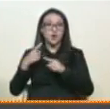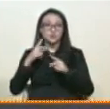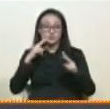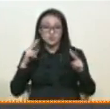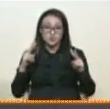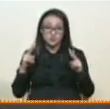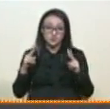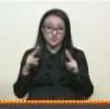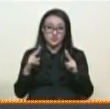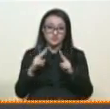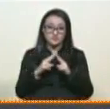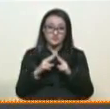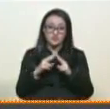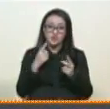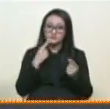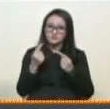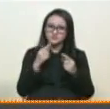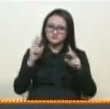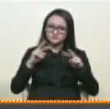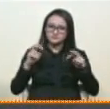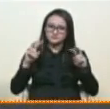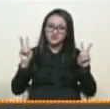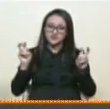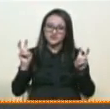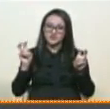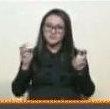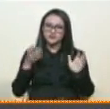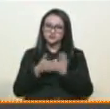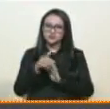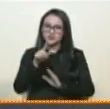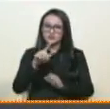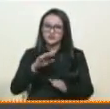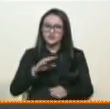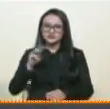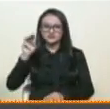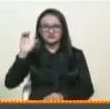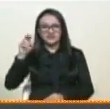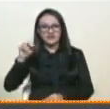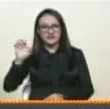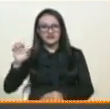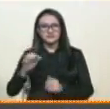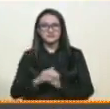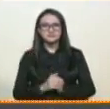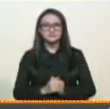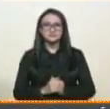donde estaremos conversando y analizando temas relacionados al poder electoral venezolano.